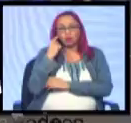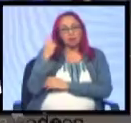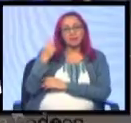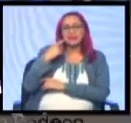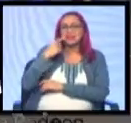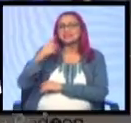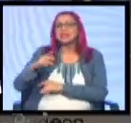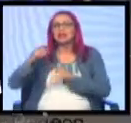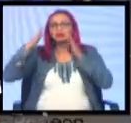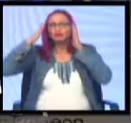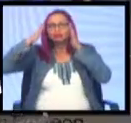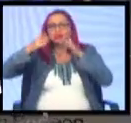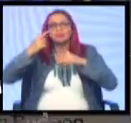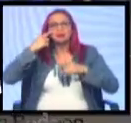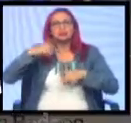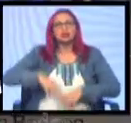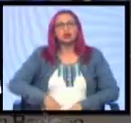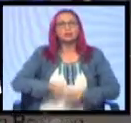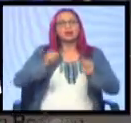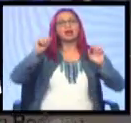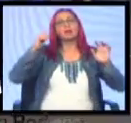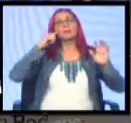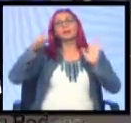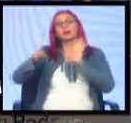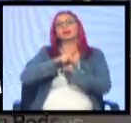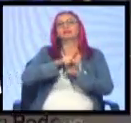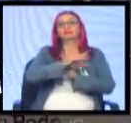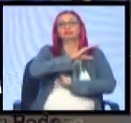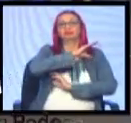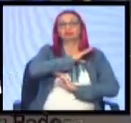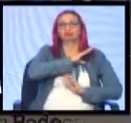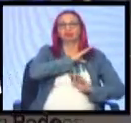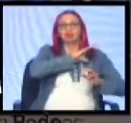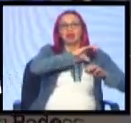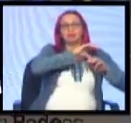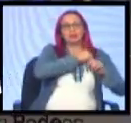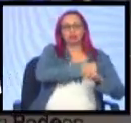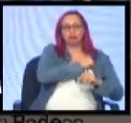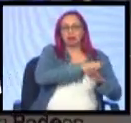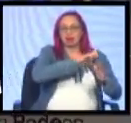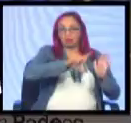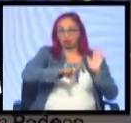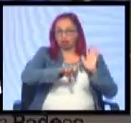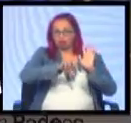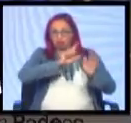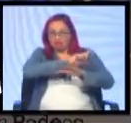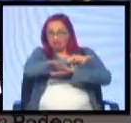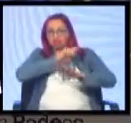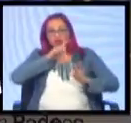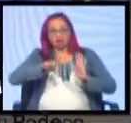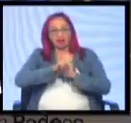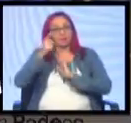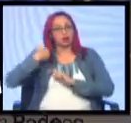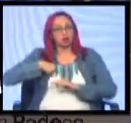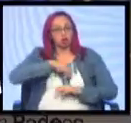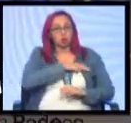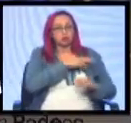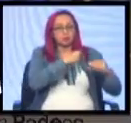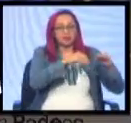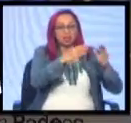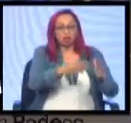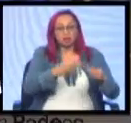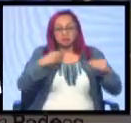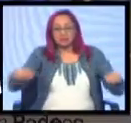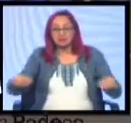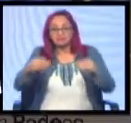decir y concientizar, vamos a tomar o vamos a prohibir la lotería ilegal para vender más nosotros, para que nuestros vendedores vendan más,